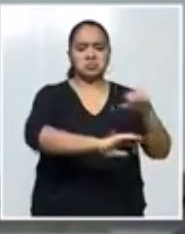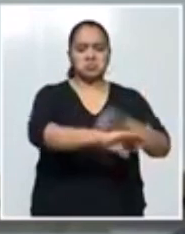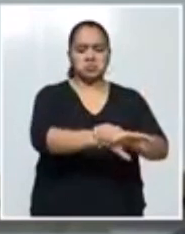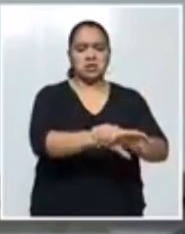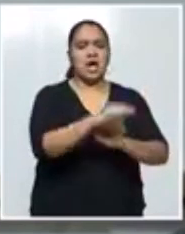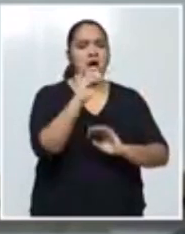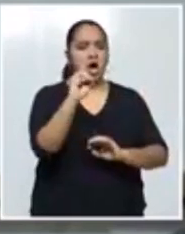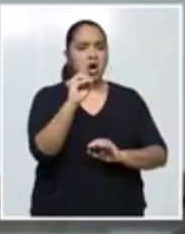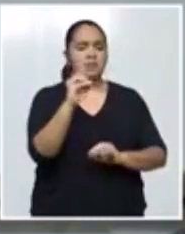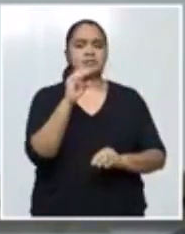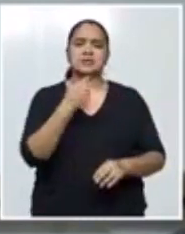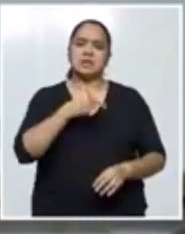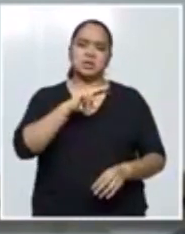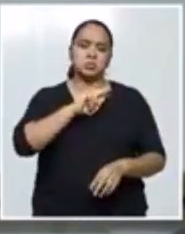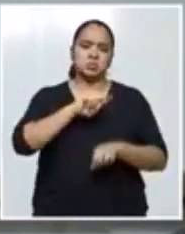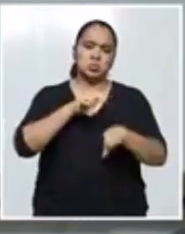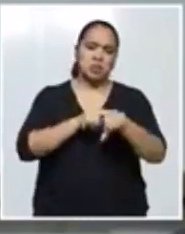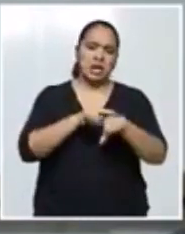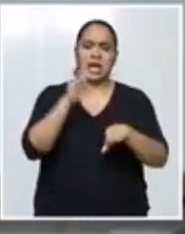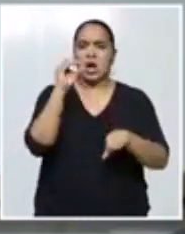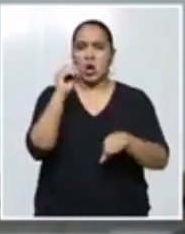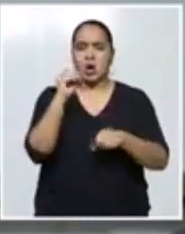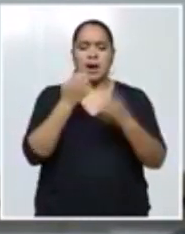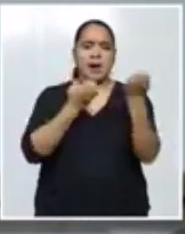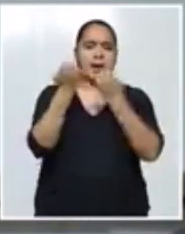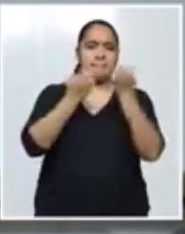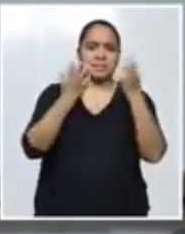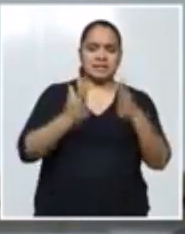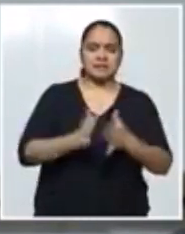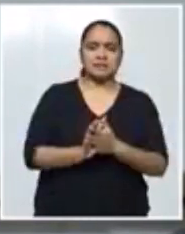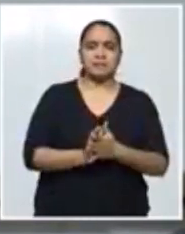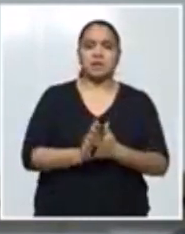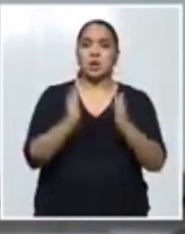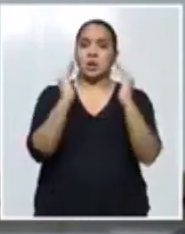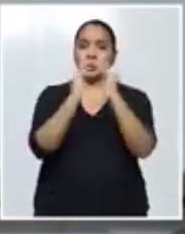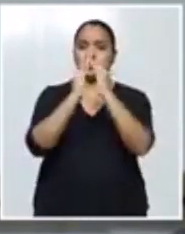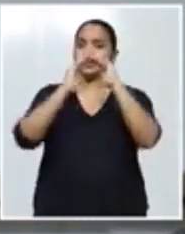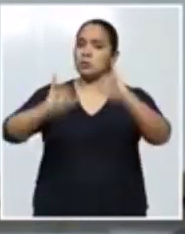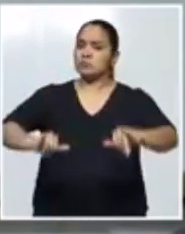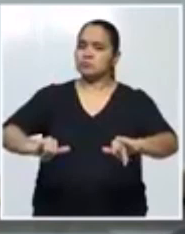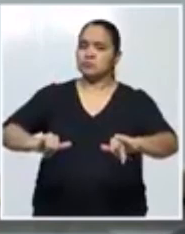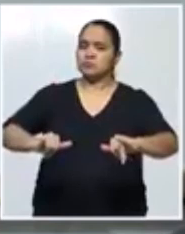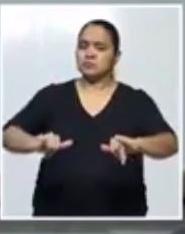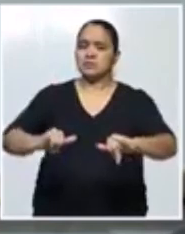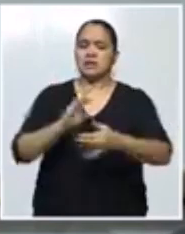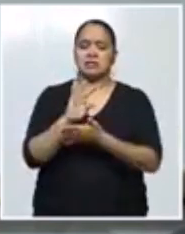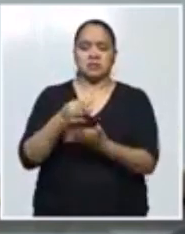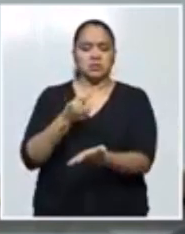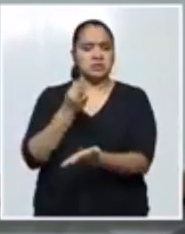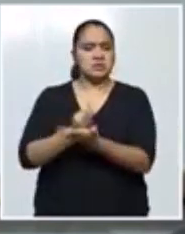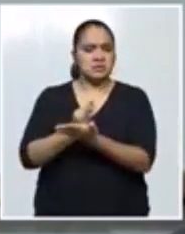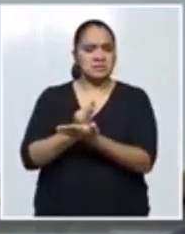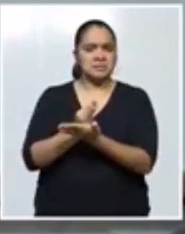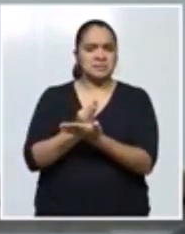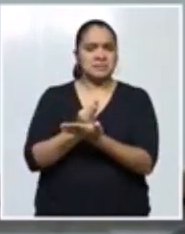naturales honduras quédate en casa tegucigalpa